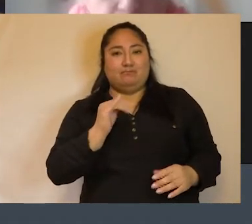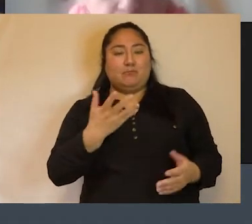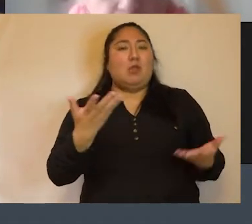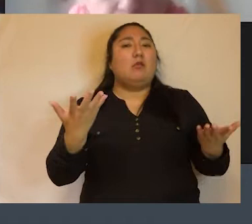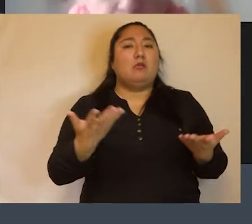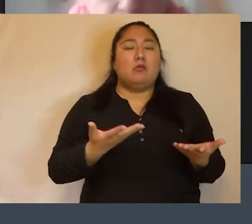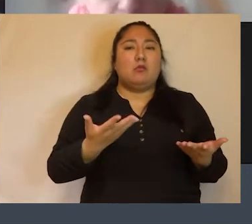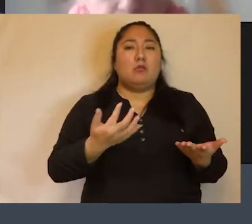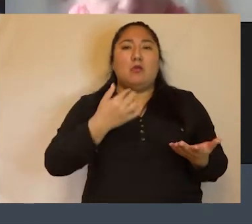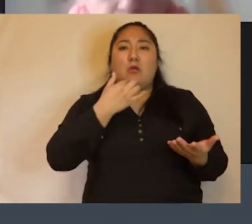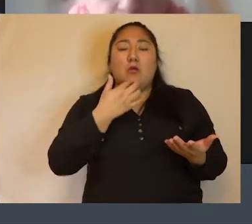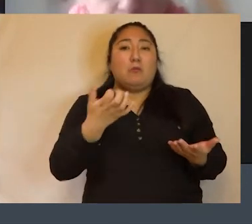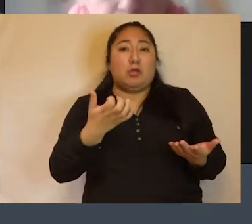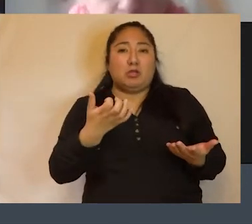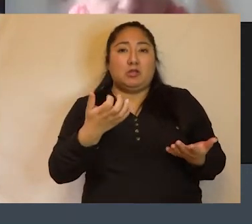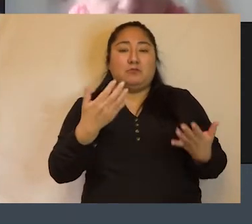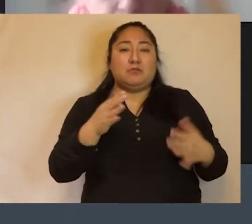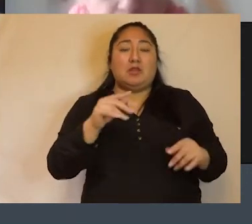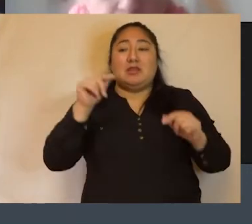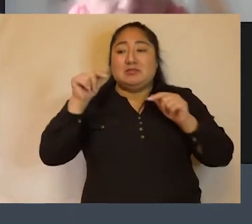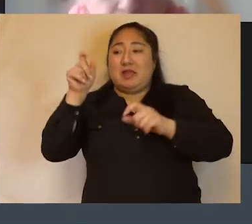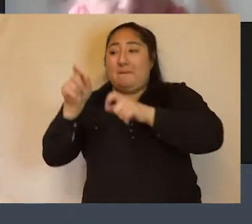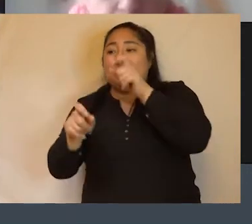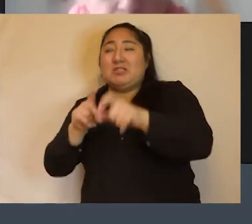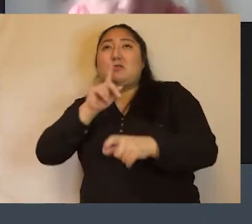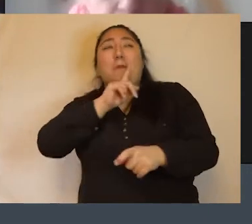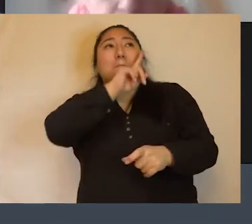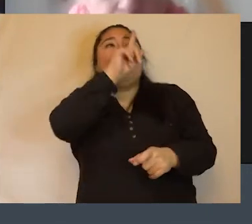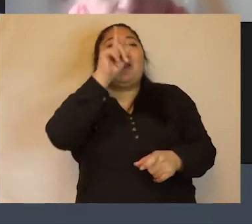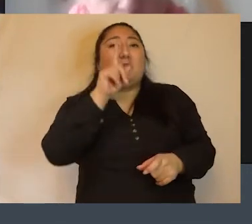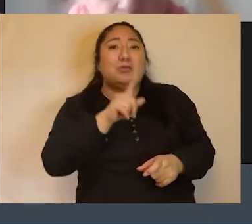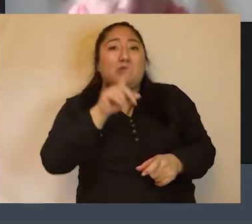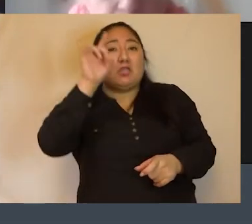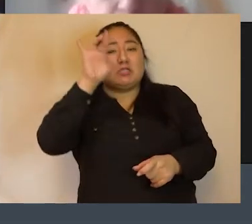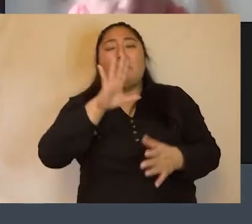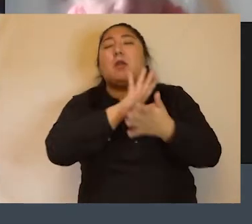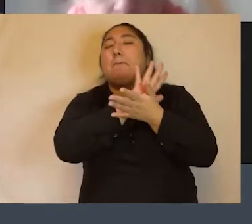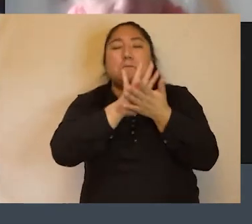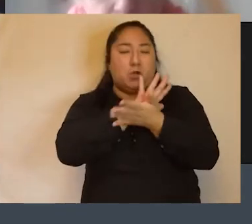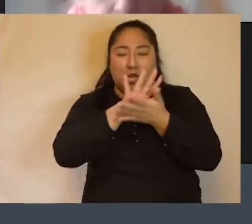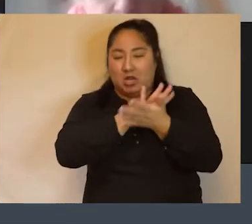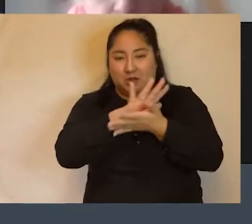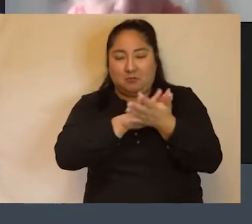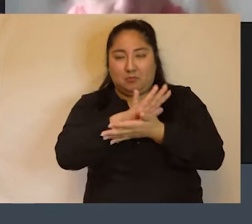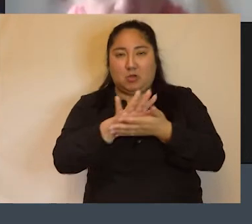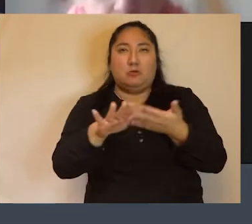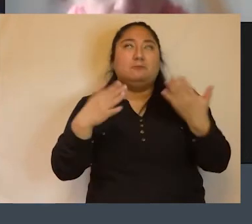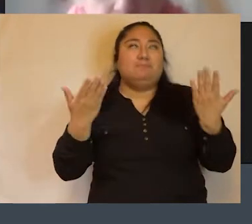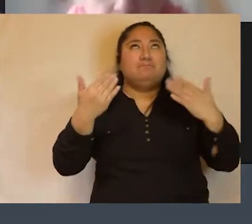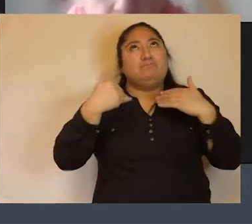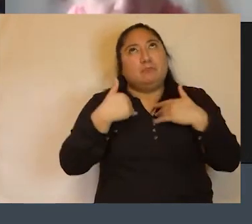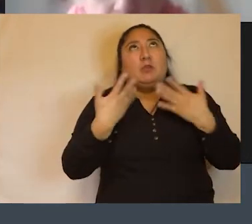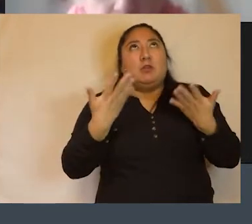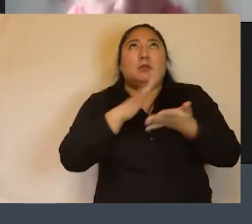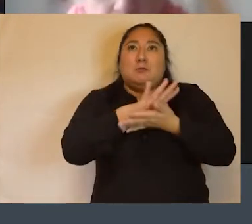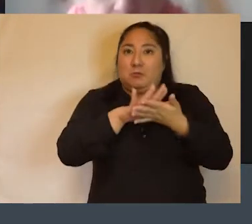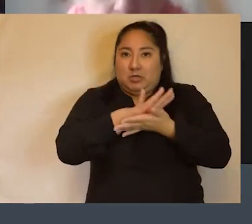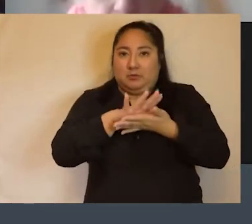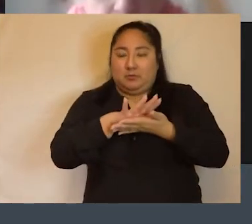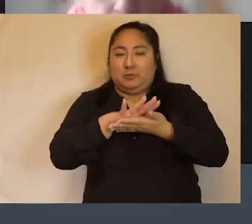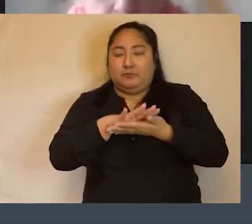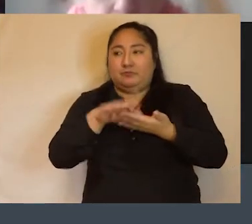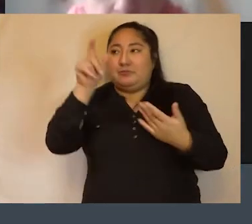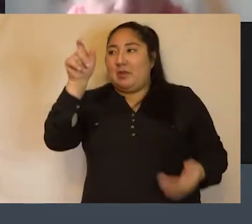haber evitado. Y se podrían haber evitado si que hubieran consultado a las personas que hubieran sabido. Por ejemplo, suponer que